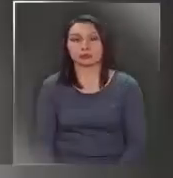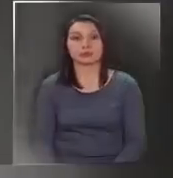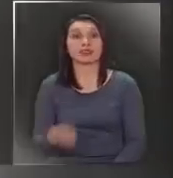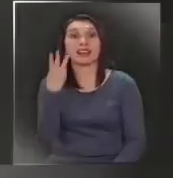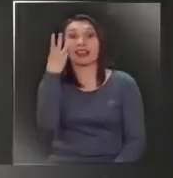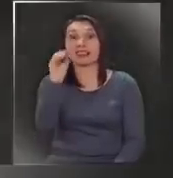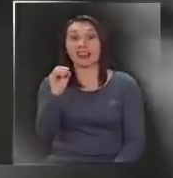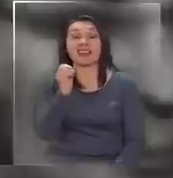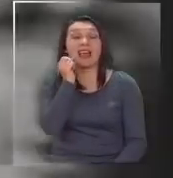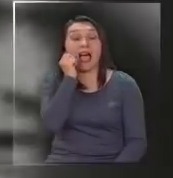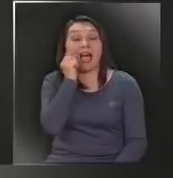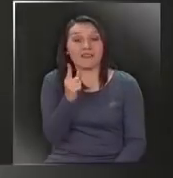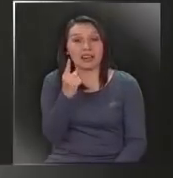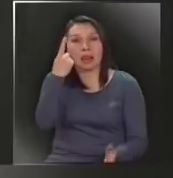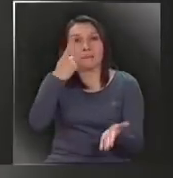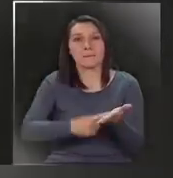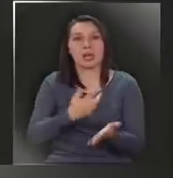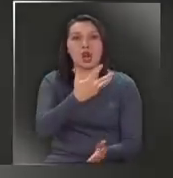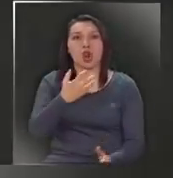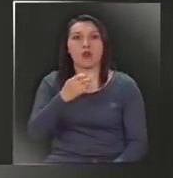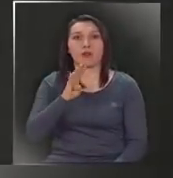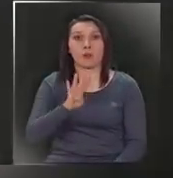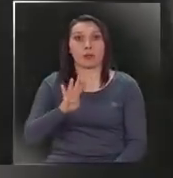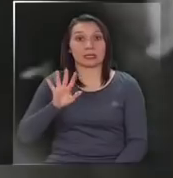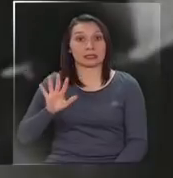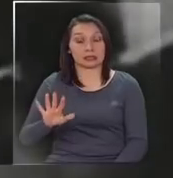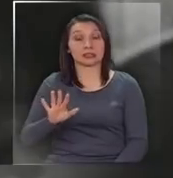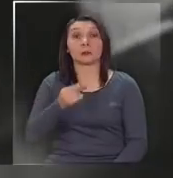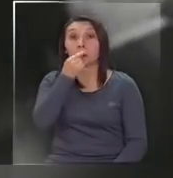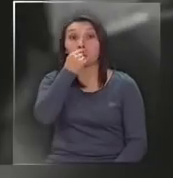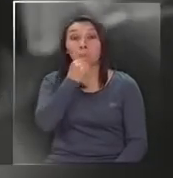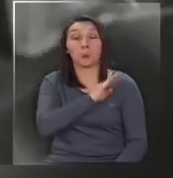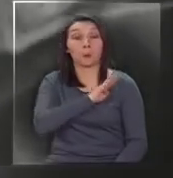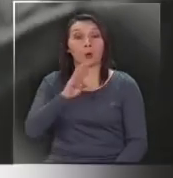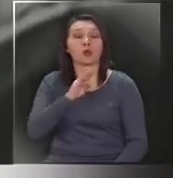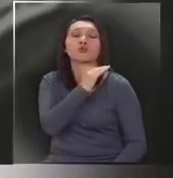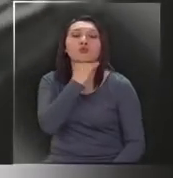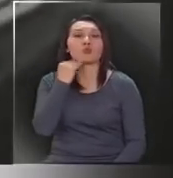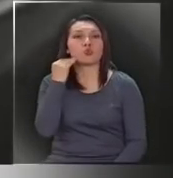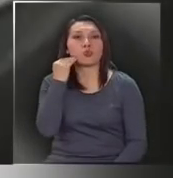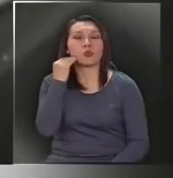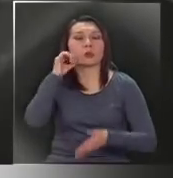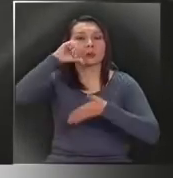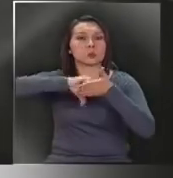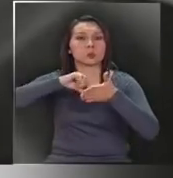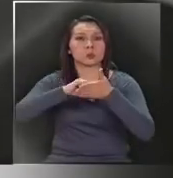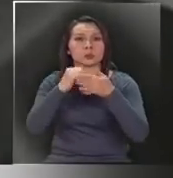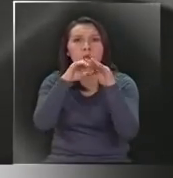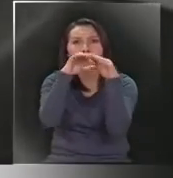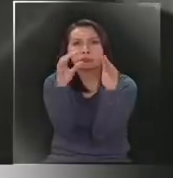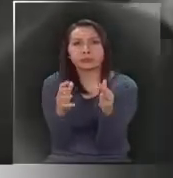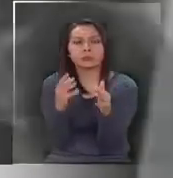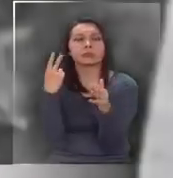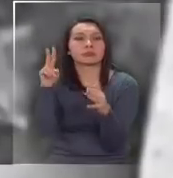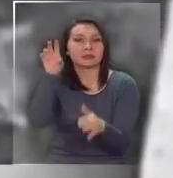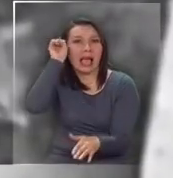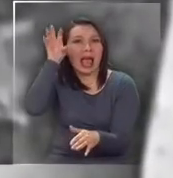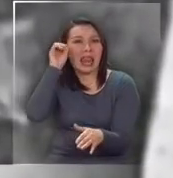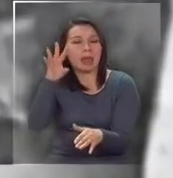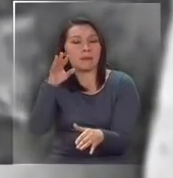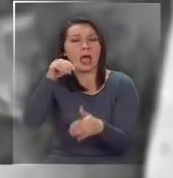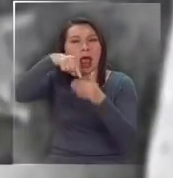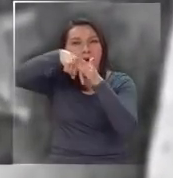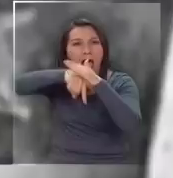El 30 de abril de 1945, Adolf Hitler murió encerrado en un búnker en Berlín. Uno de los